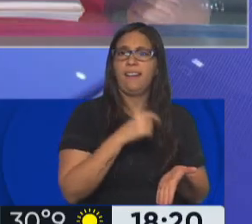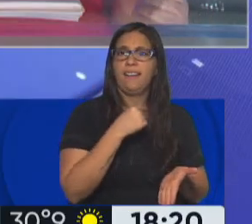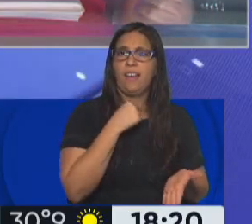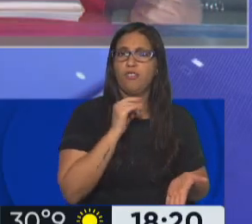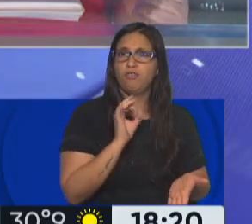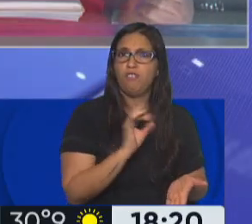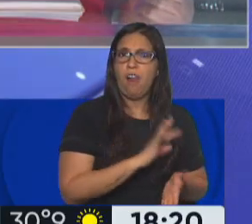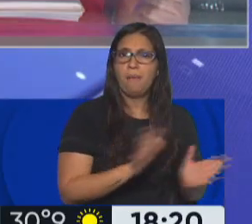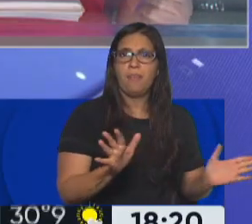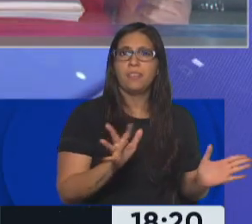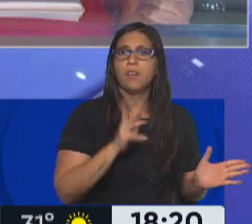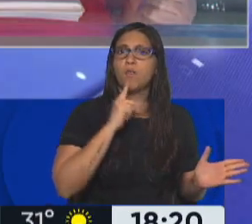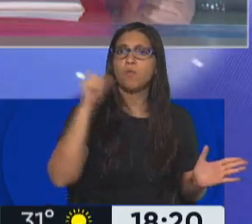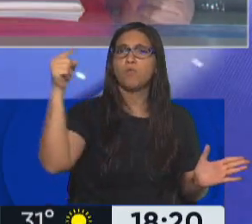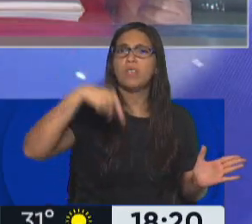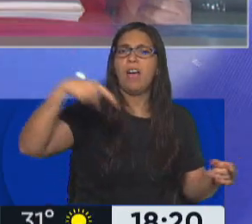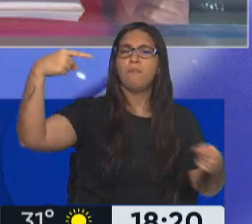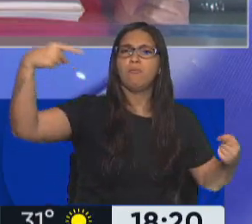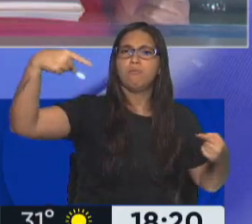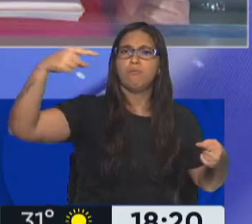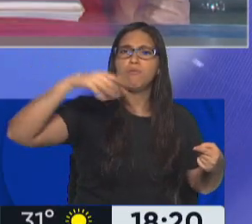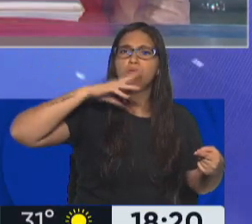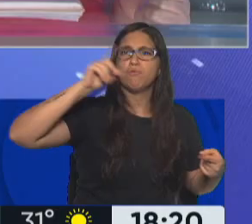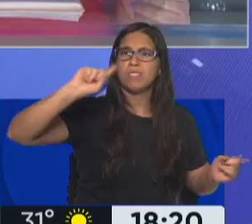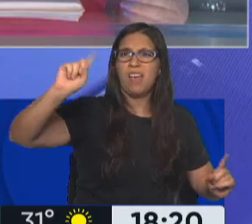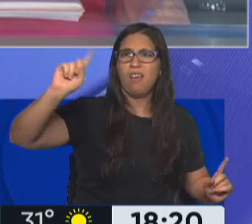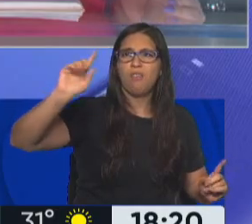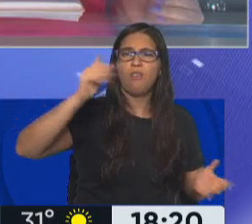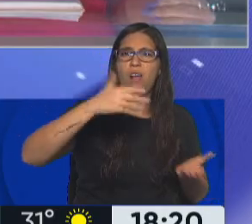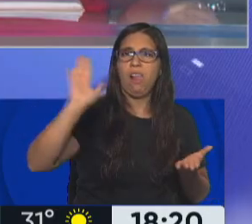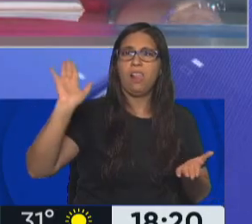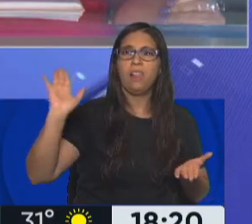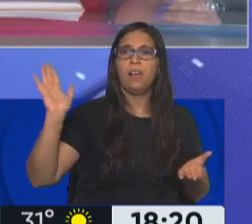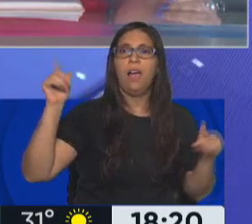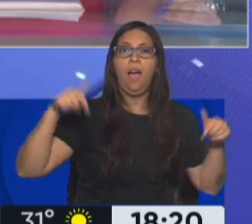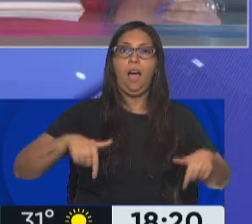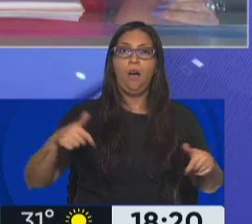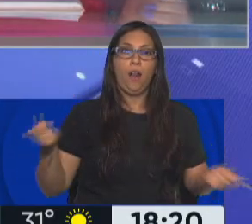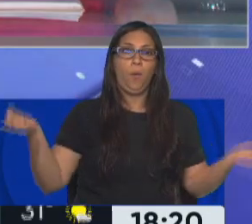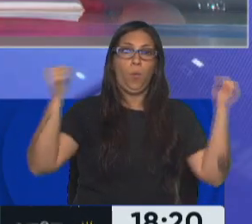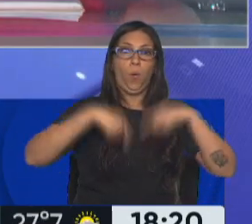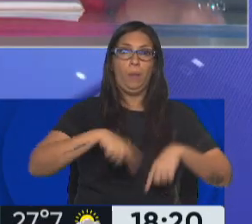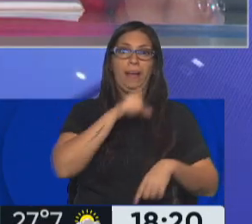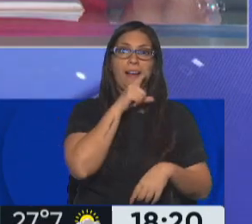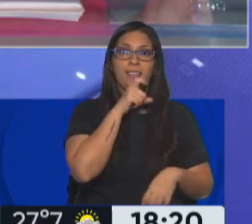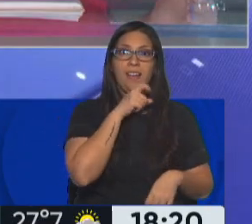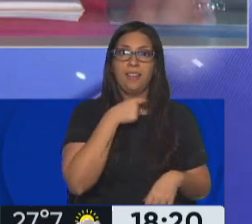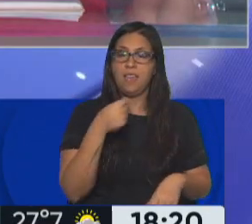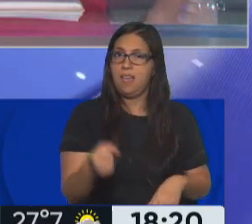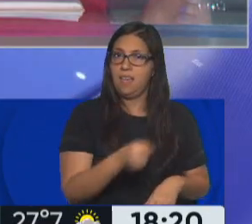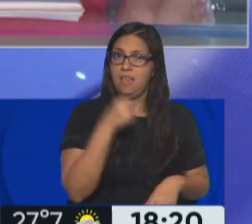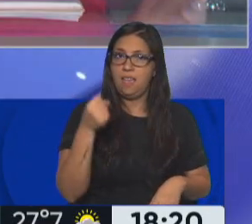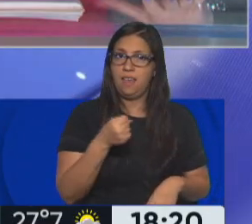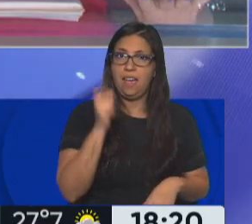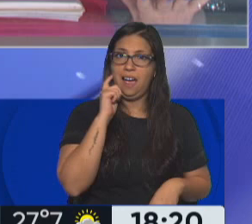los intereses de Rusia con el gas que llevaba hacia Europa. Bueno, esto vuelve ahora a